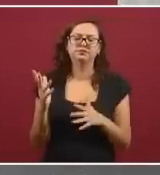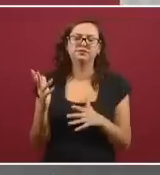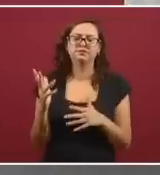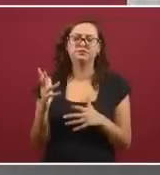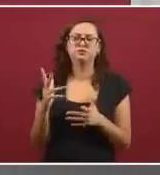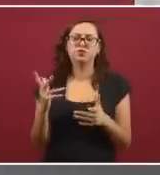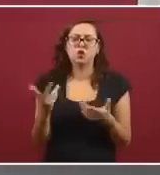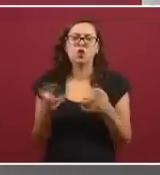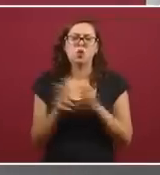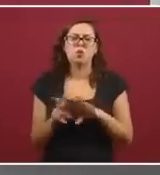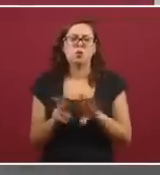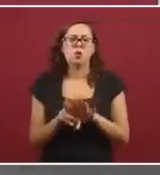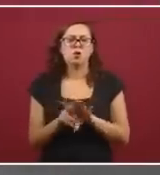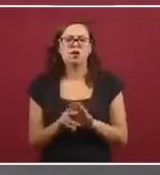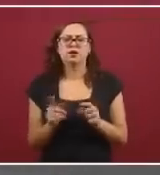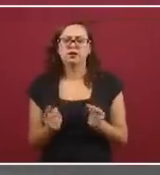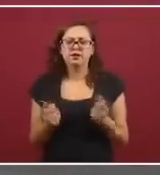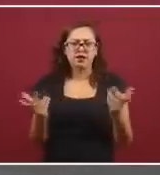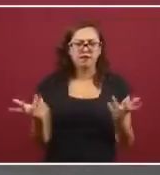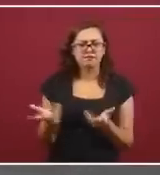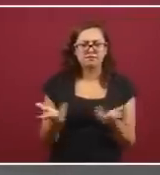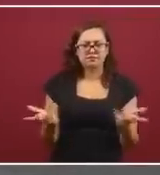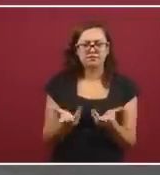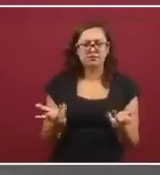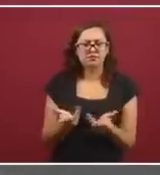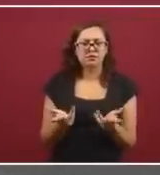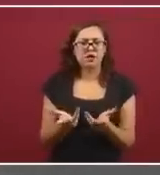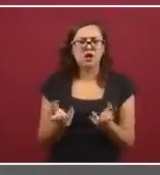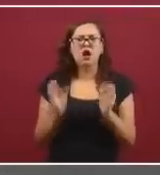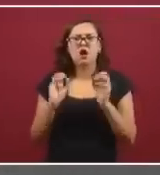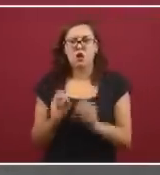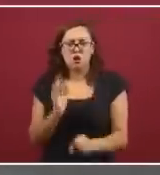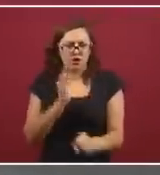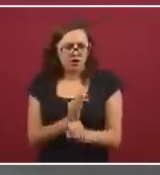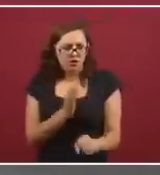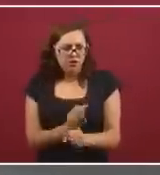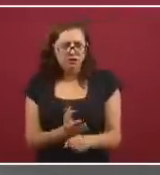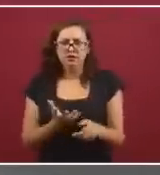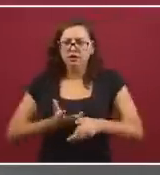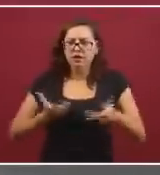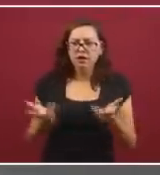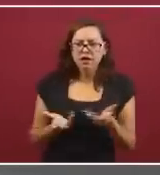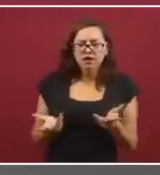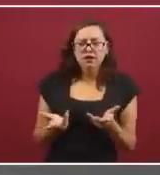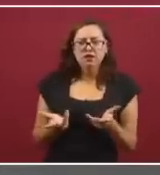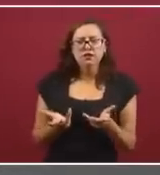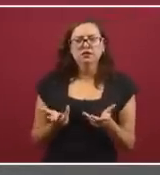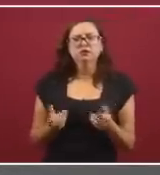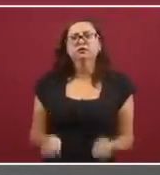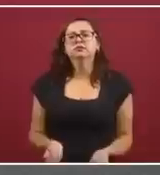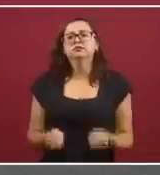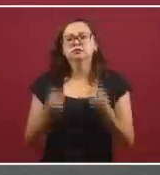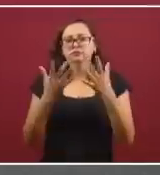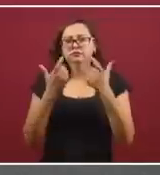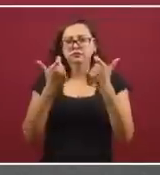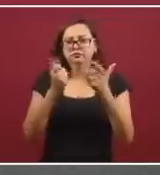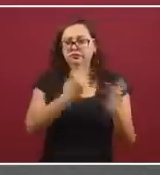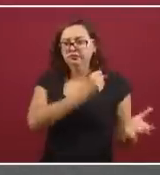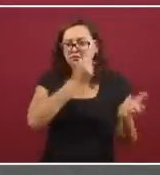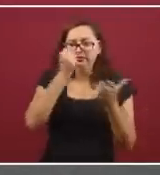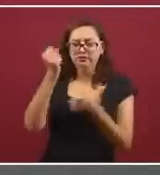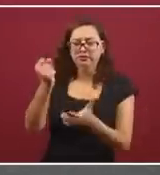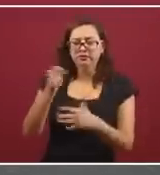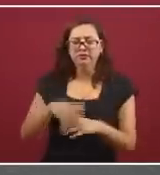llevar a cabo y que se está haciendo cuántos recursos se están destinando